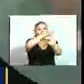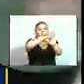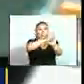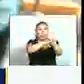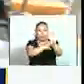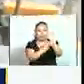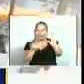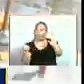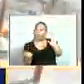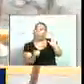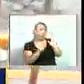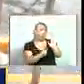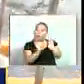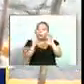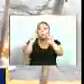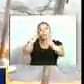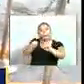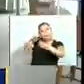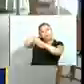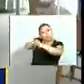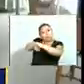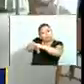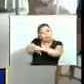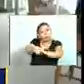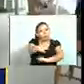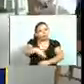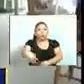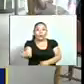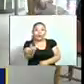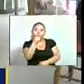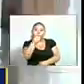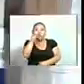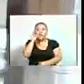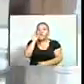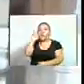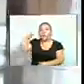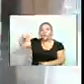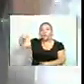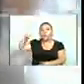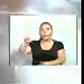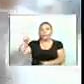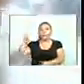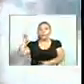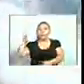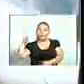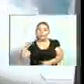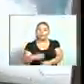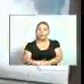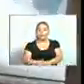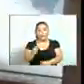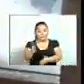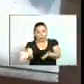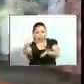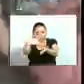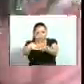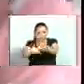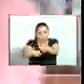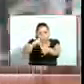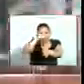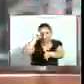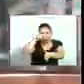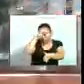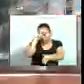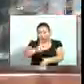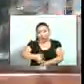seguir los clientes al ingresar al restaurante Café de Don Pedro. En esta reapertura económica